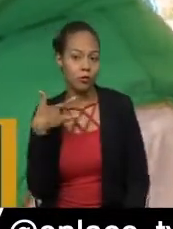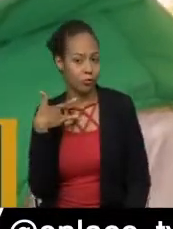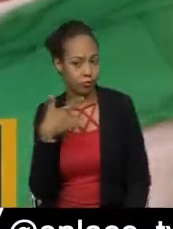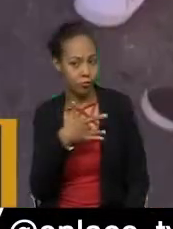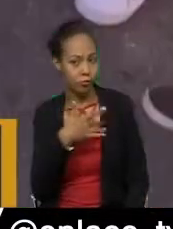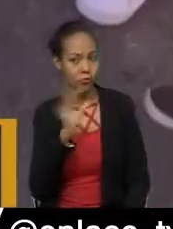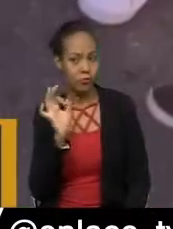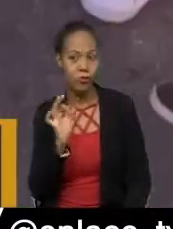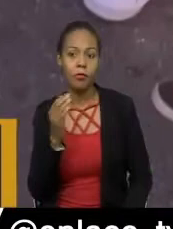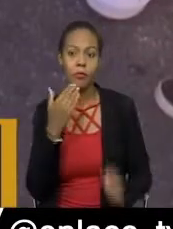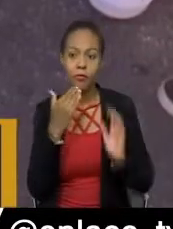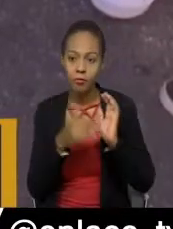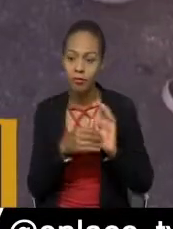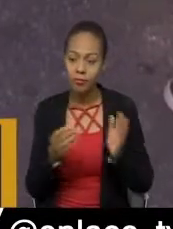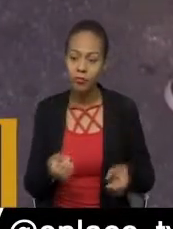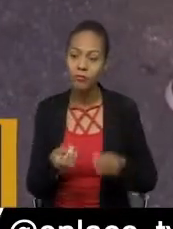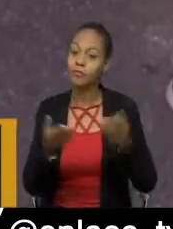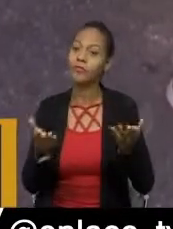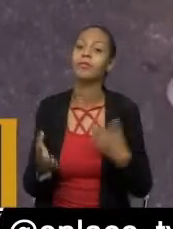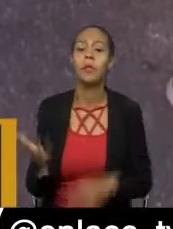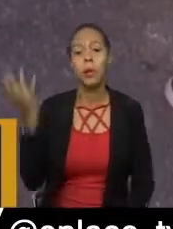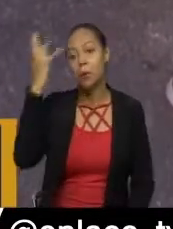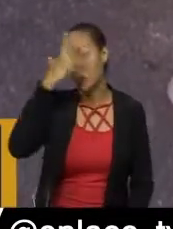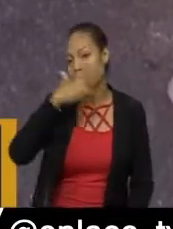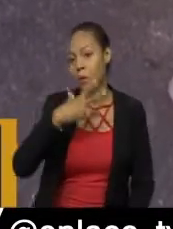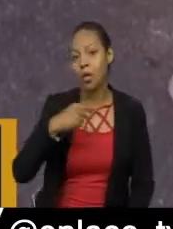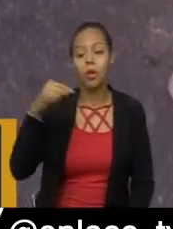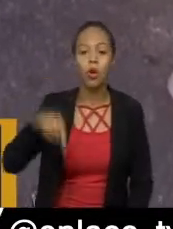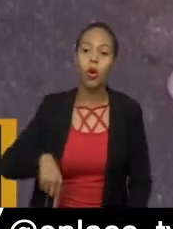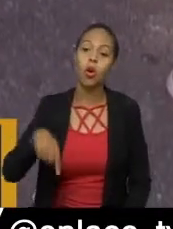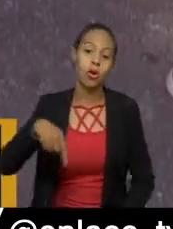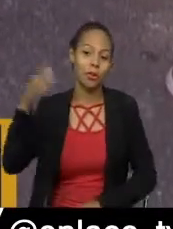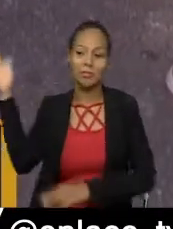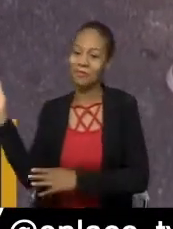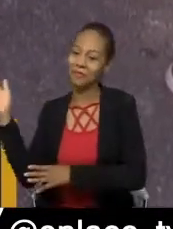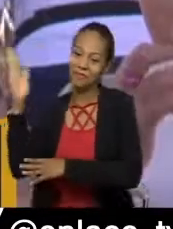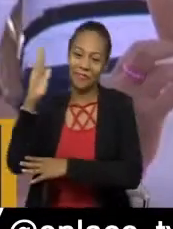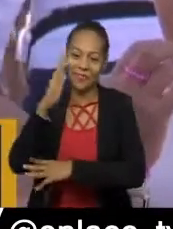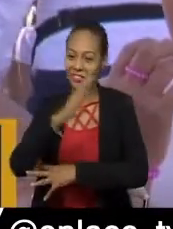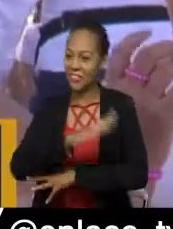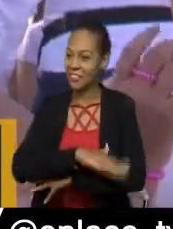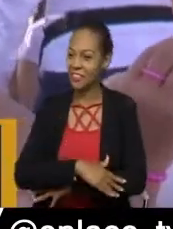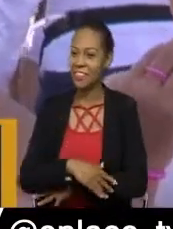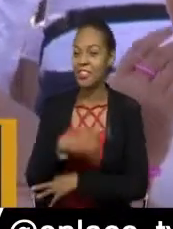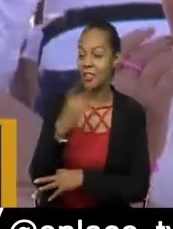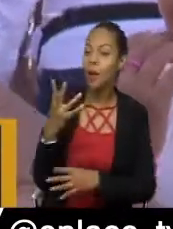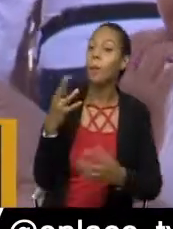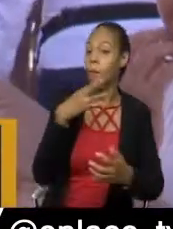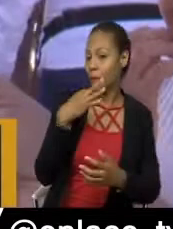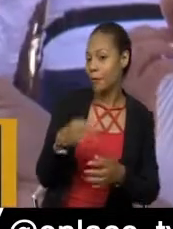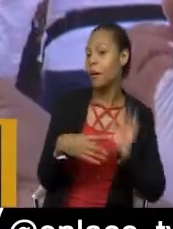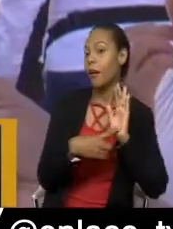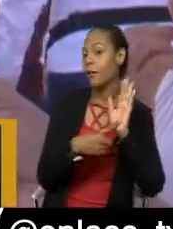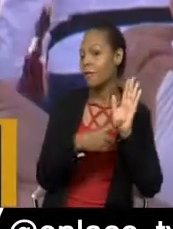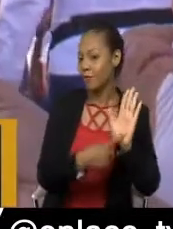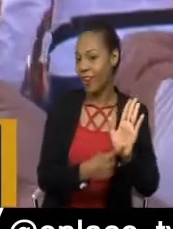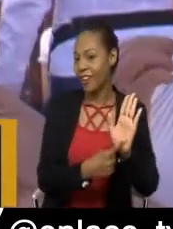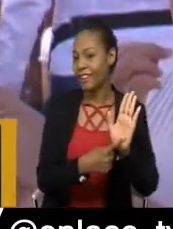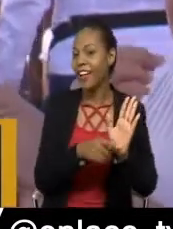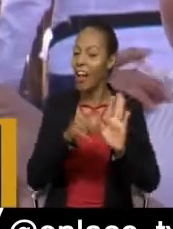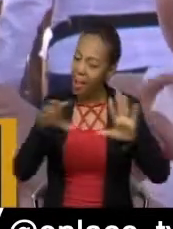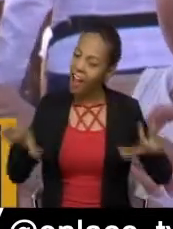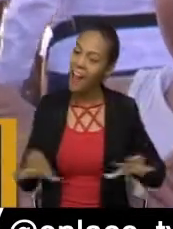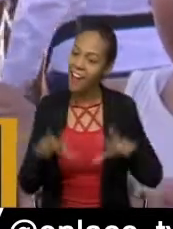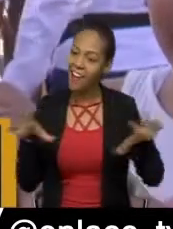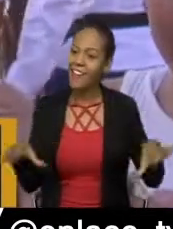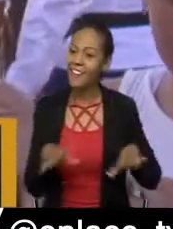su fauna, así que es un día muy hermoso, excepcional, pues para reflejar que de verdad las campañas que se están